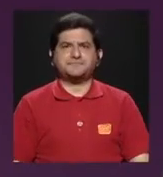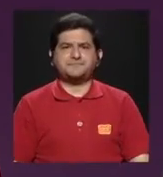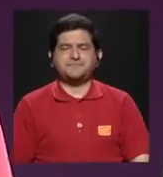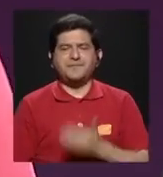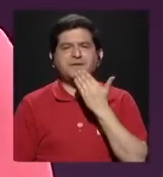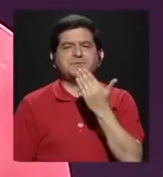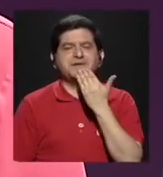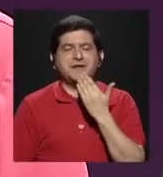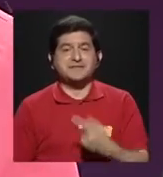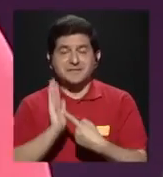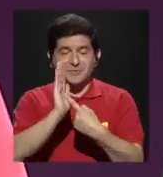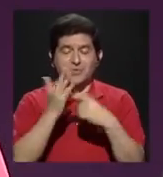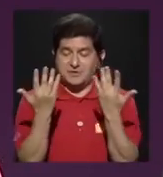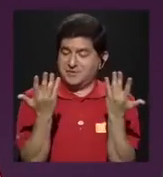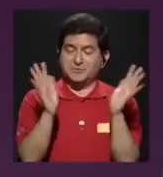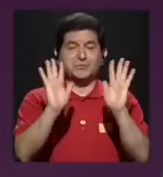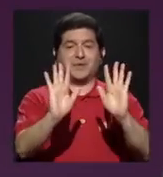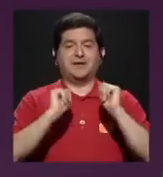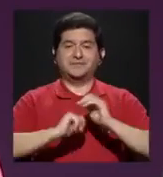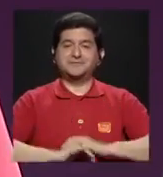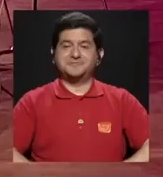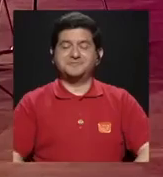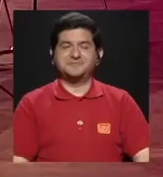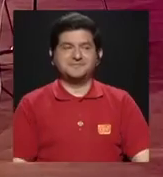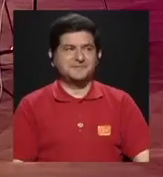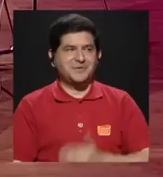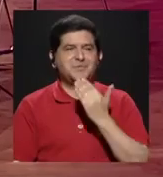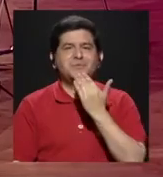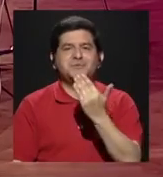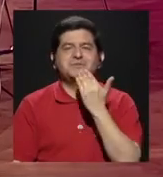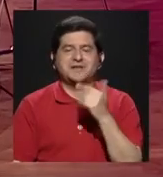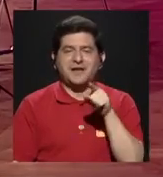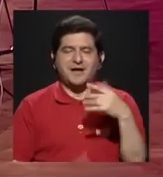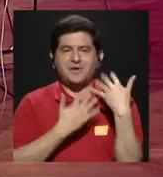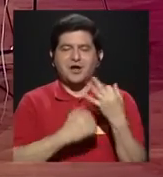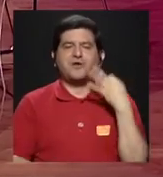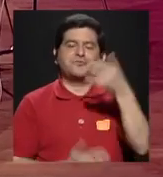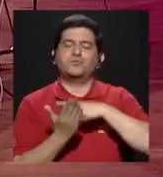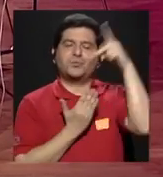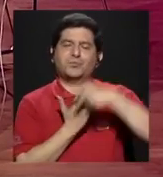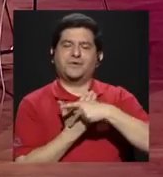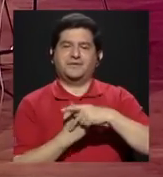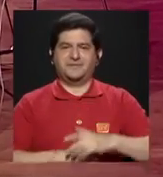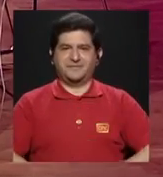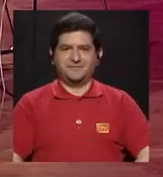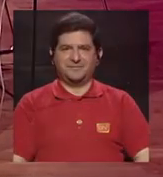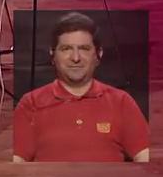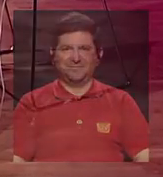Muestren las manos, ¿verdad? Muchas gracias y les esperamos en el próximo programa.